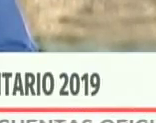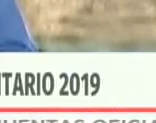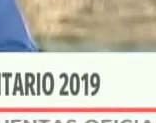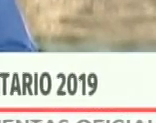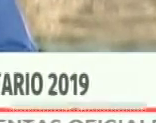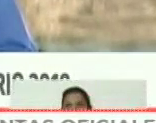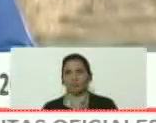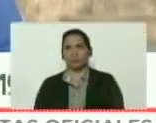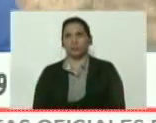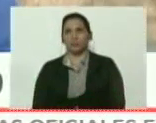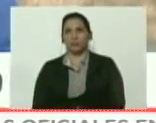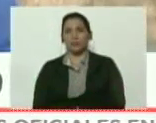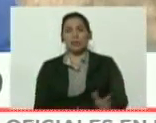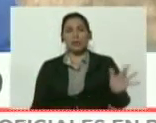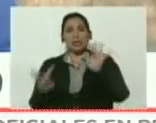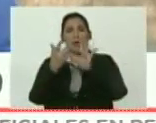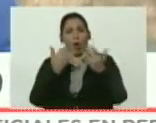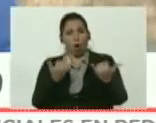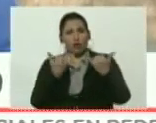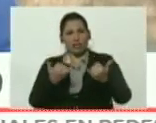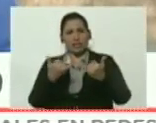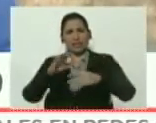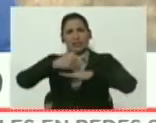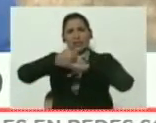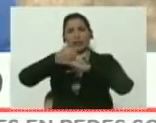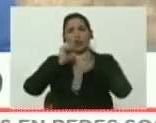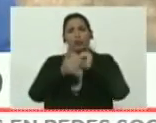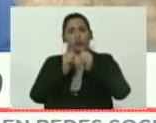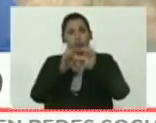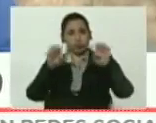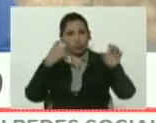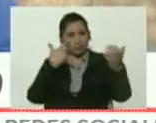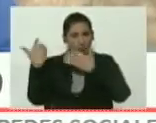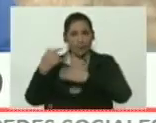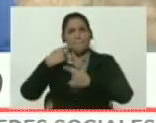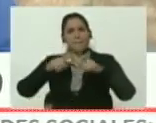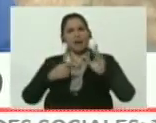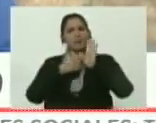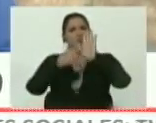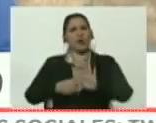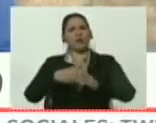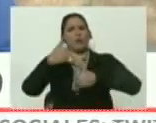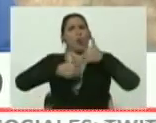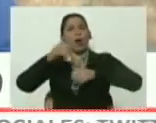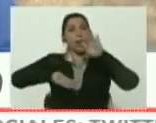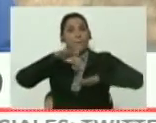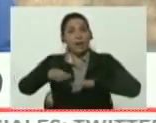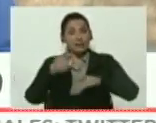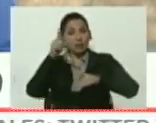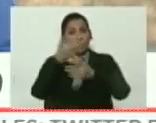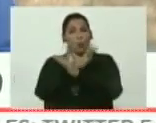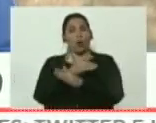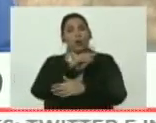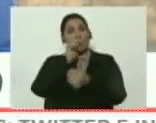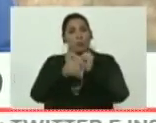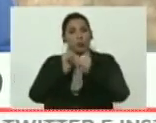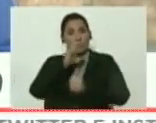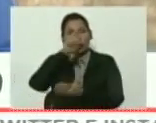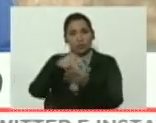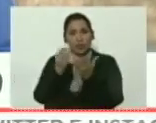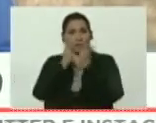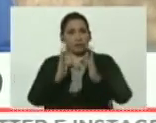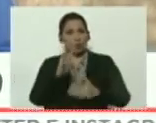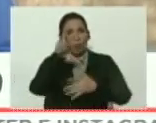el director general de Educación Física, Alejandro Herrera, para que nos muestre los avances de estos Juegos Deportivos